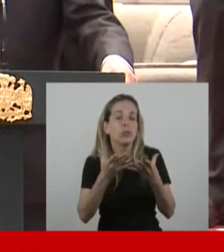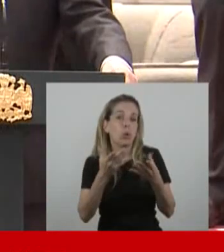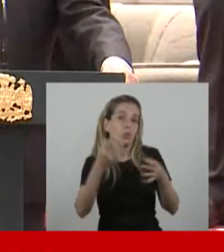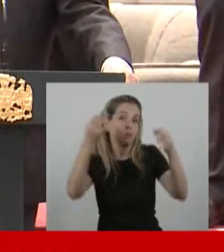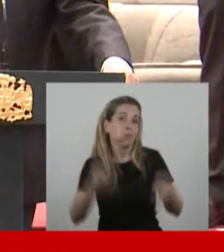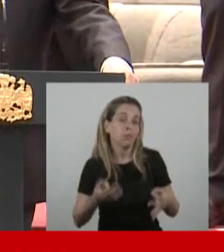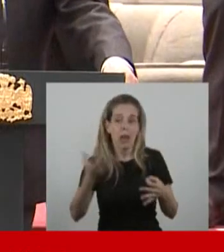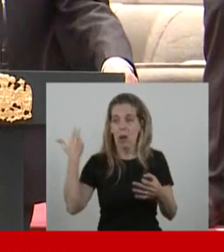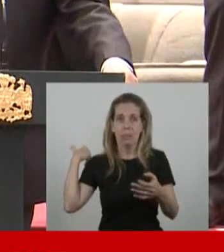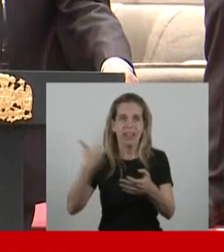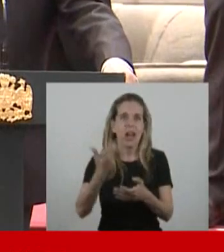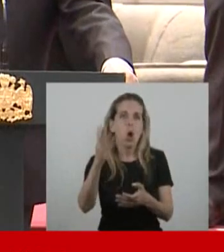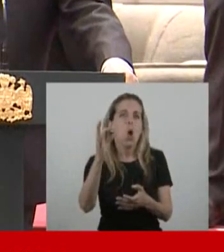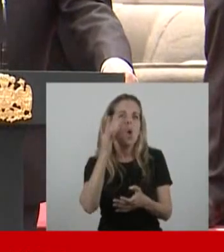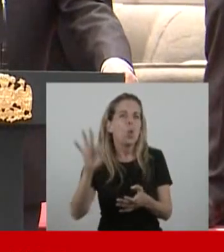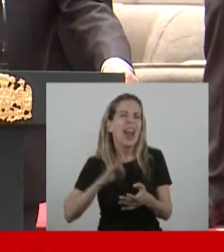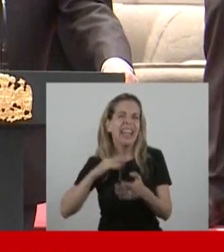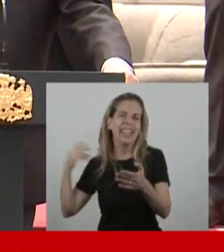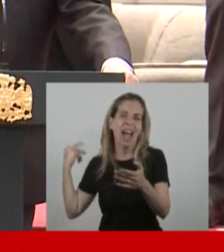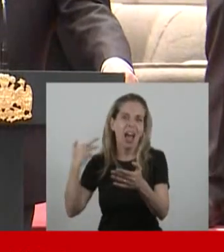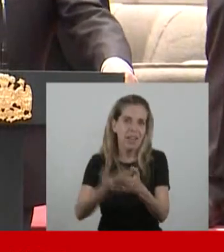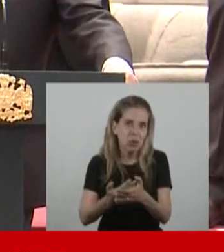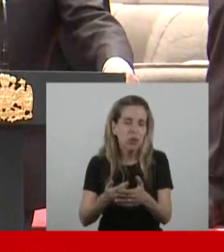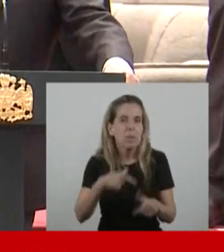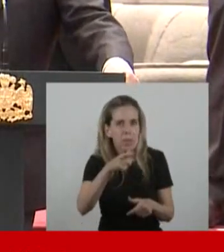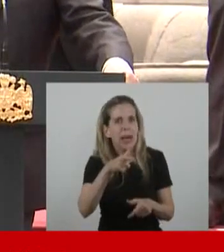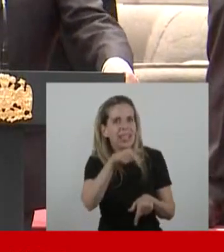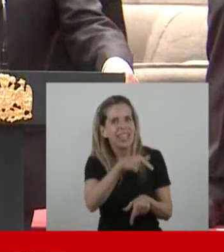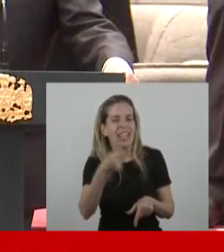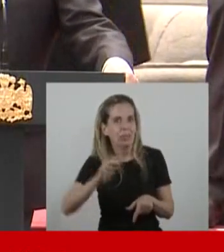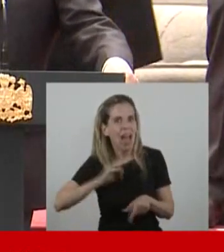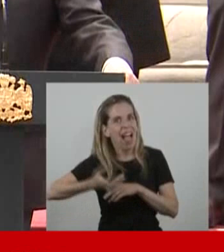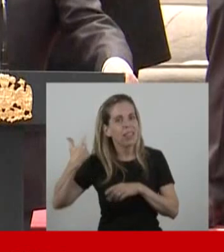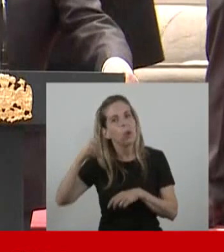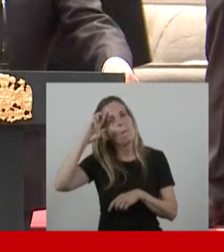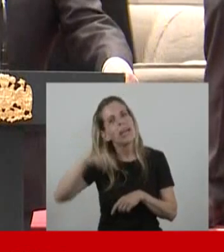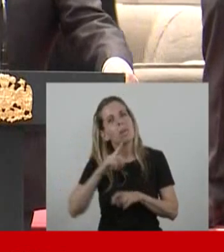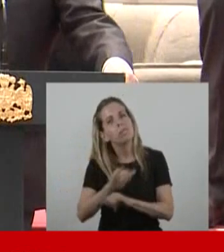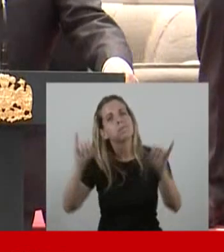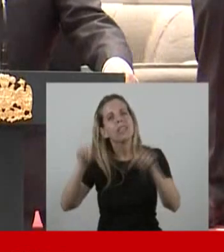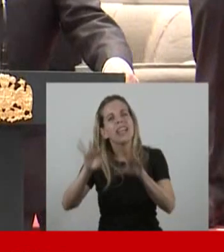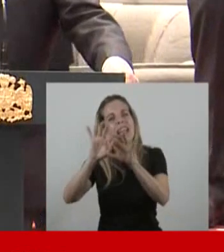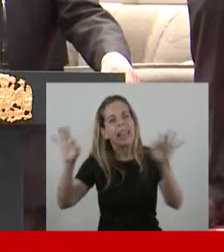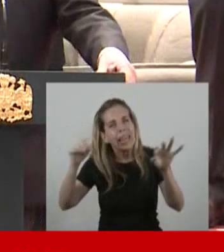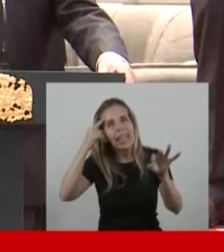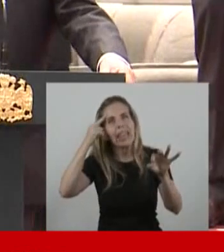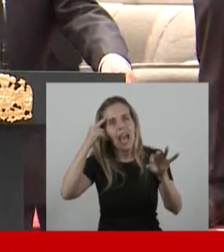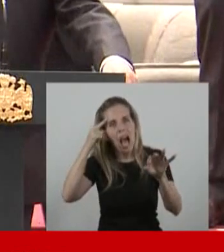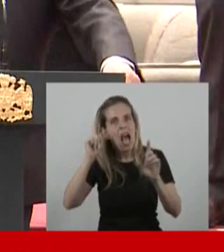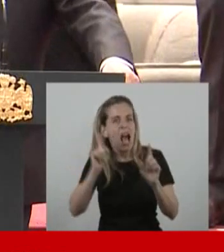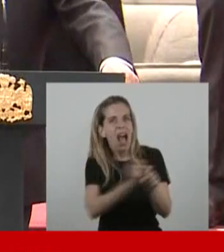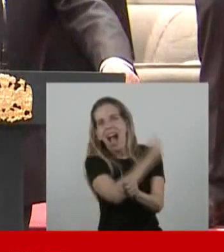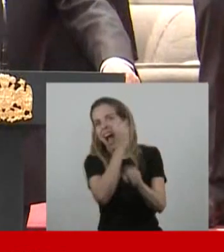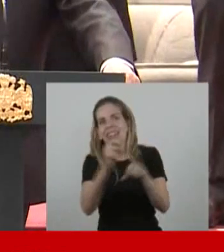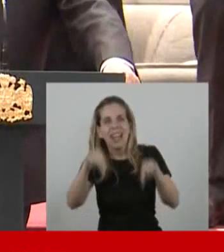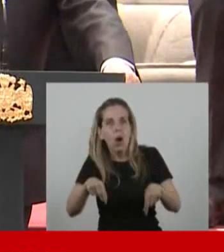tarde. Y yo creo que aquella frase de Perón y aquella idea inicial de Perón se mantiene